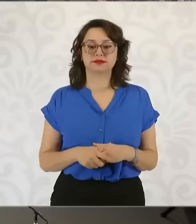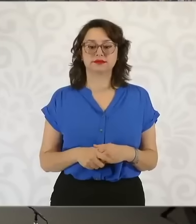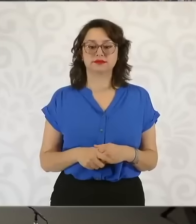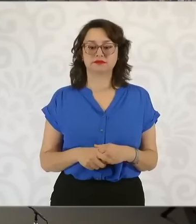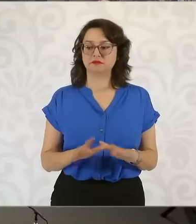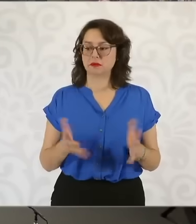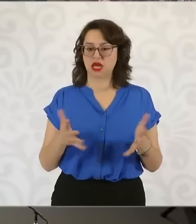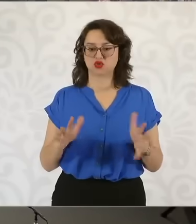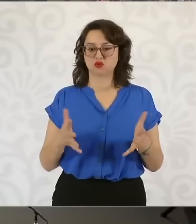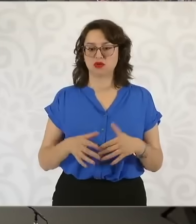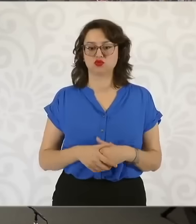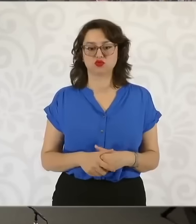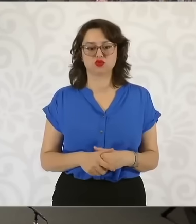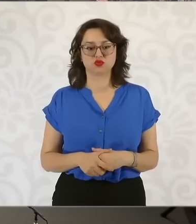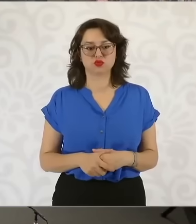más o menos.